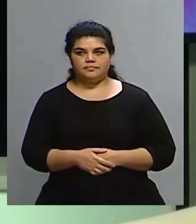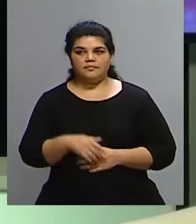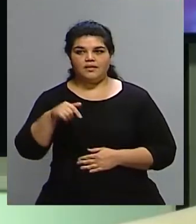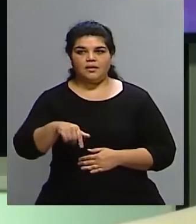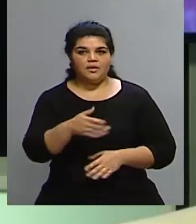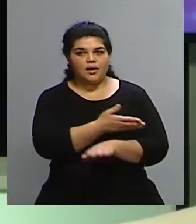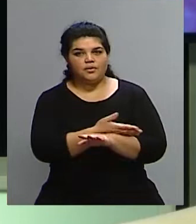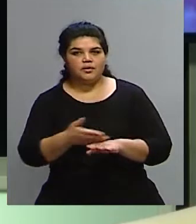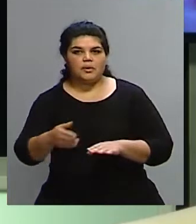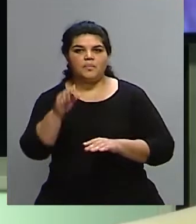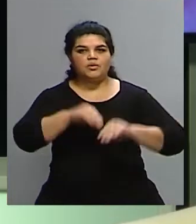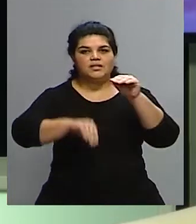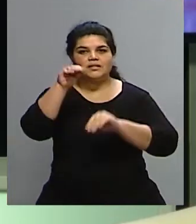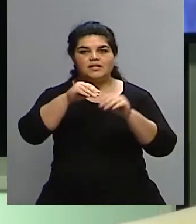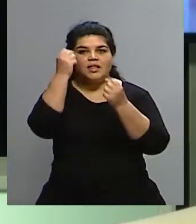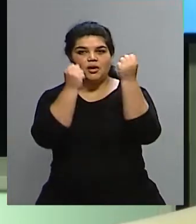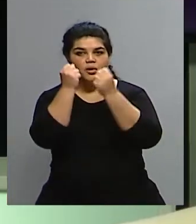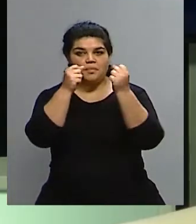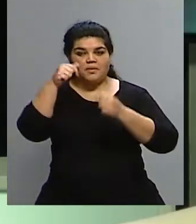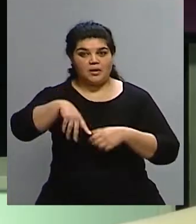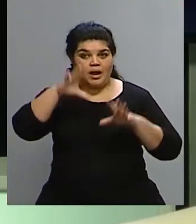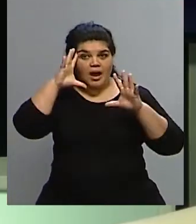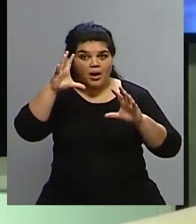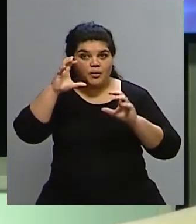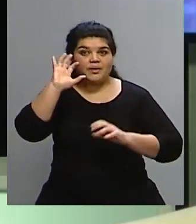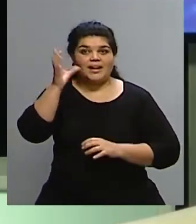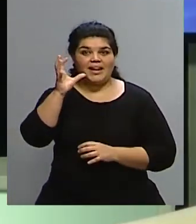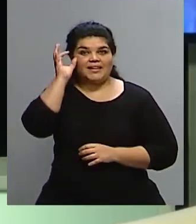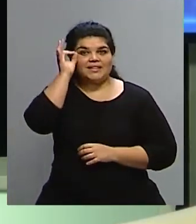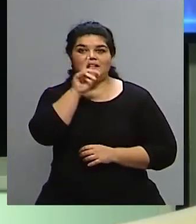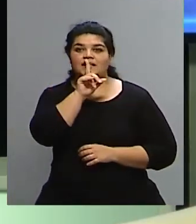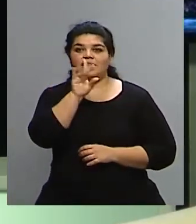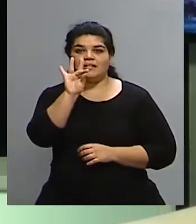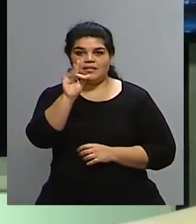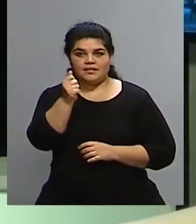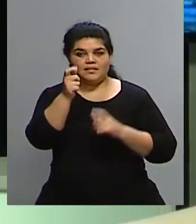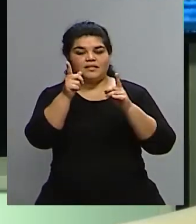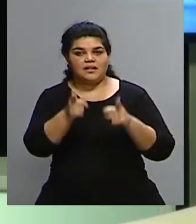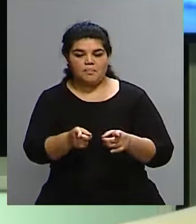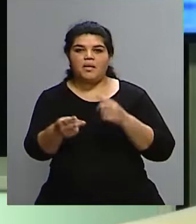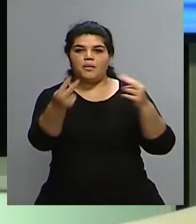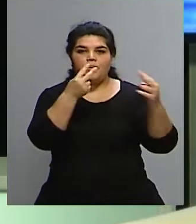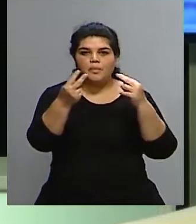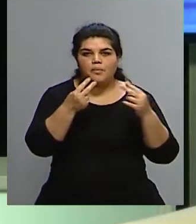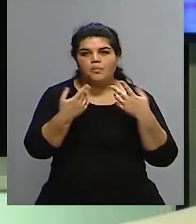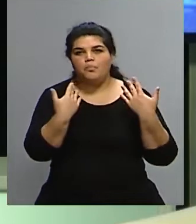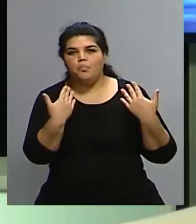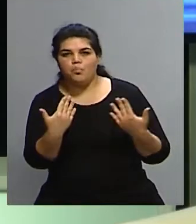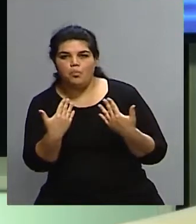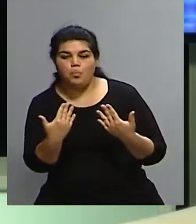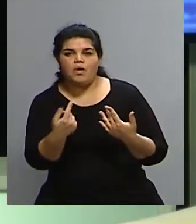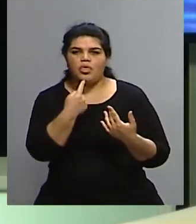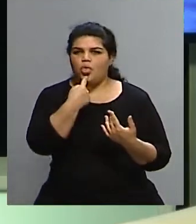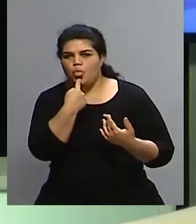Estamos en Chat Económico aquí, recuerden, en el 30 de la TDA. También recuerden que pueden ubicarnos a través de las redes sociales por si tienen alguna inquietud o